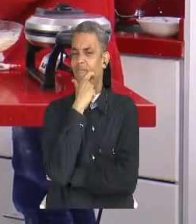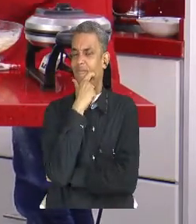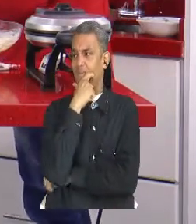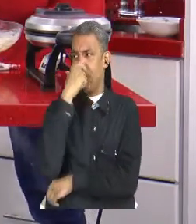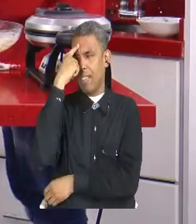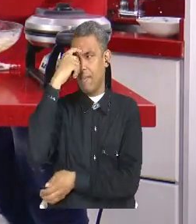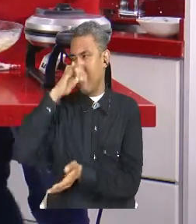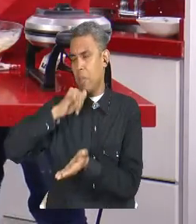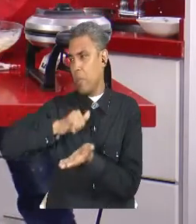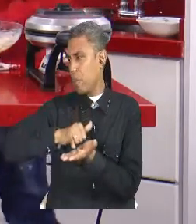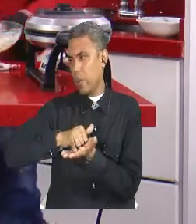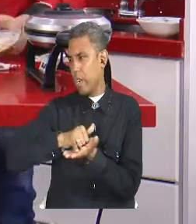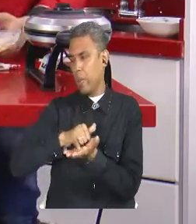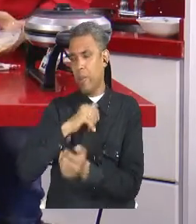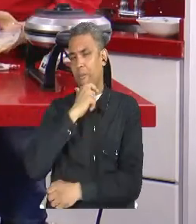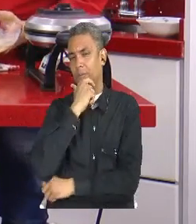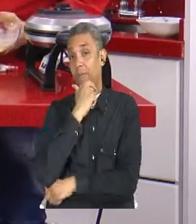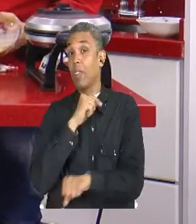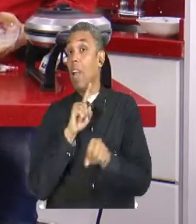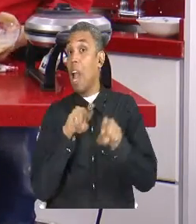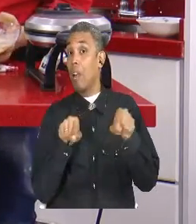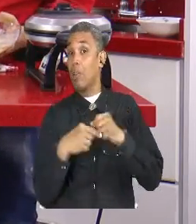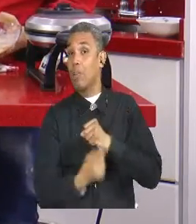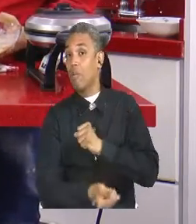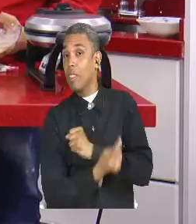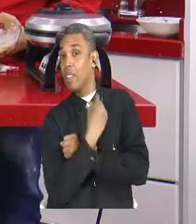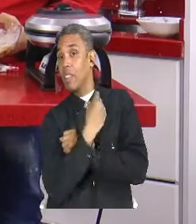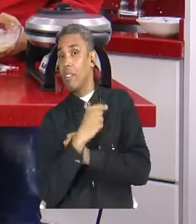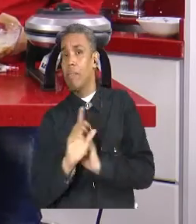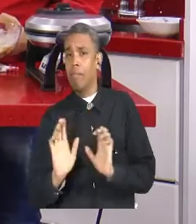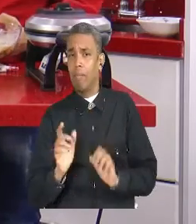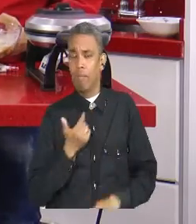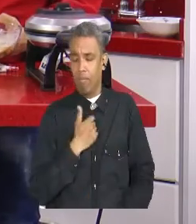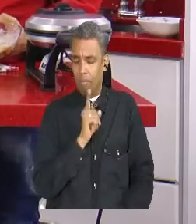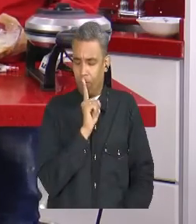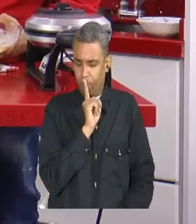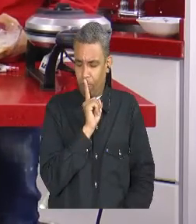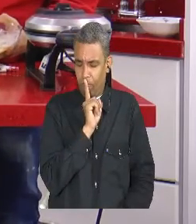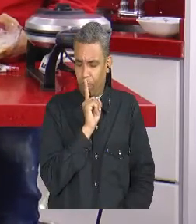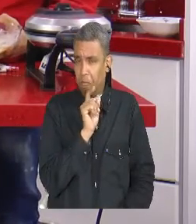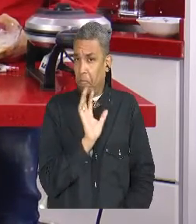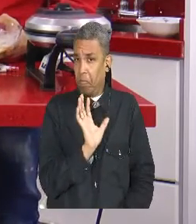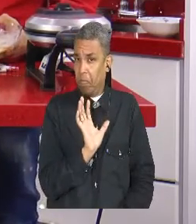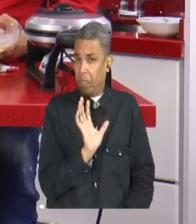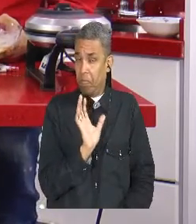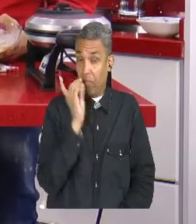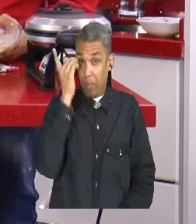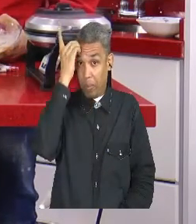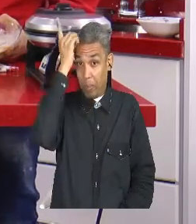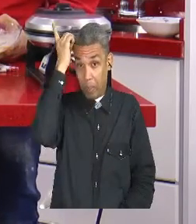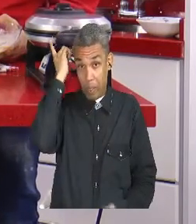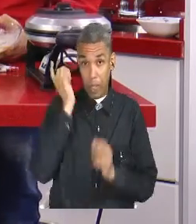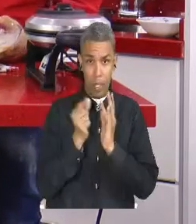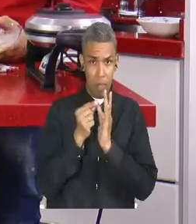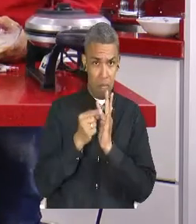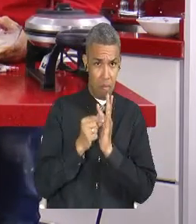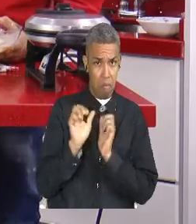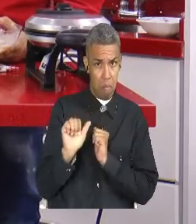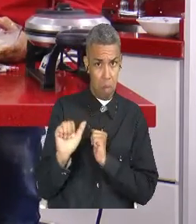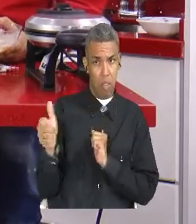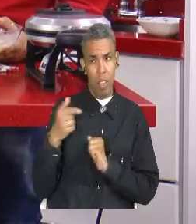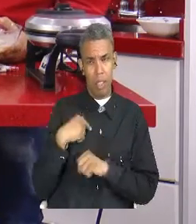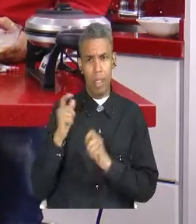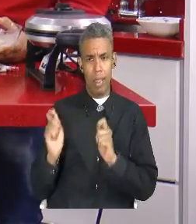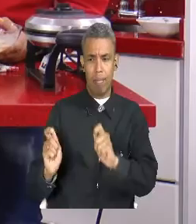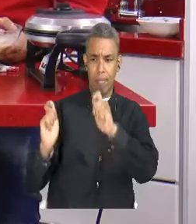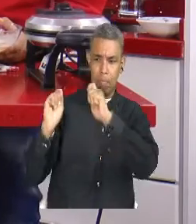han criticado un poco, pero nada, le doy muchísimas gracias al doctor Darío y a la doctora Mariluz por haberme elegido y